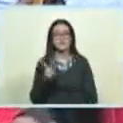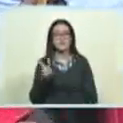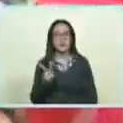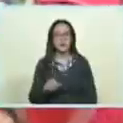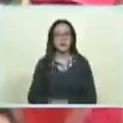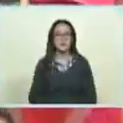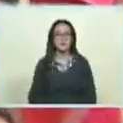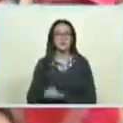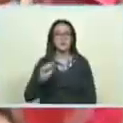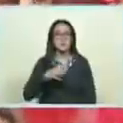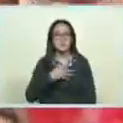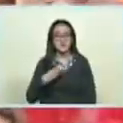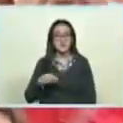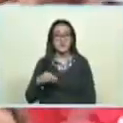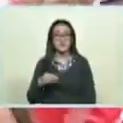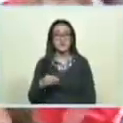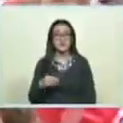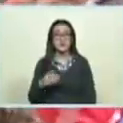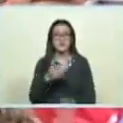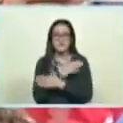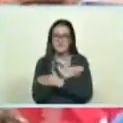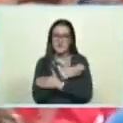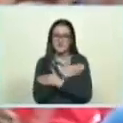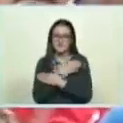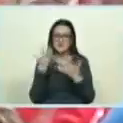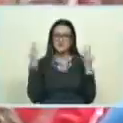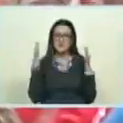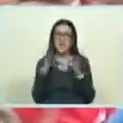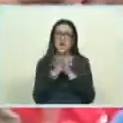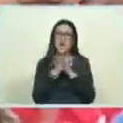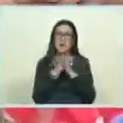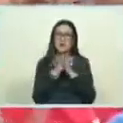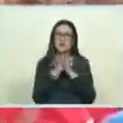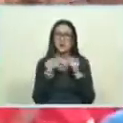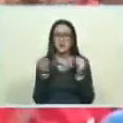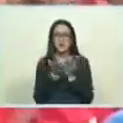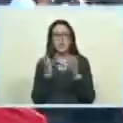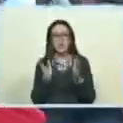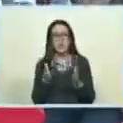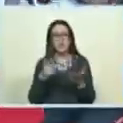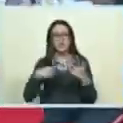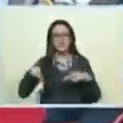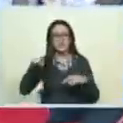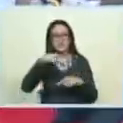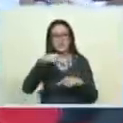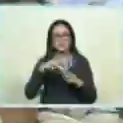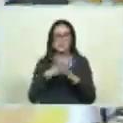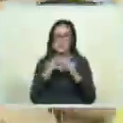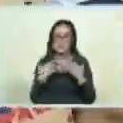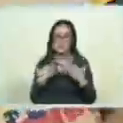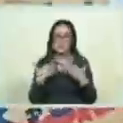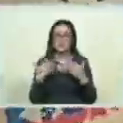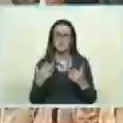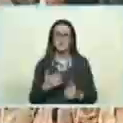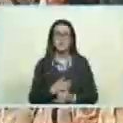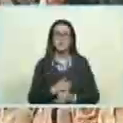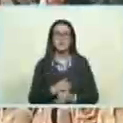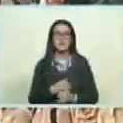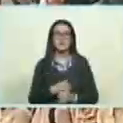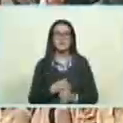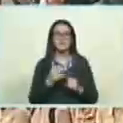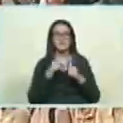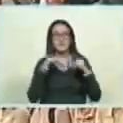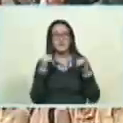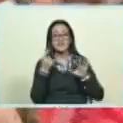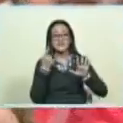presidente. Bueno, en primer lugar, felicitaciones a todos los estudiantes de Venezuela en su día. Feliz